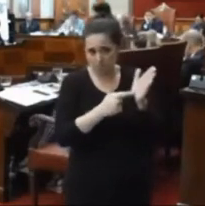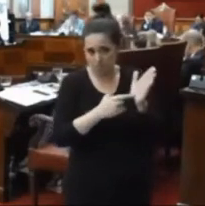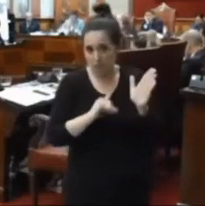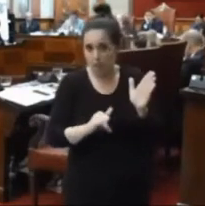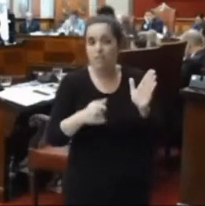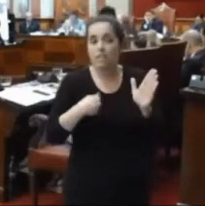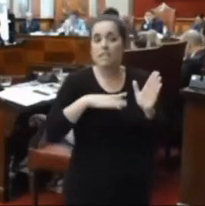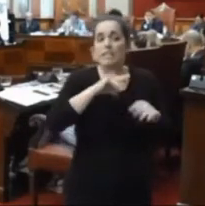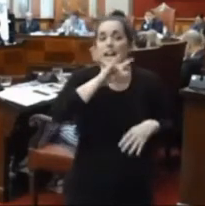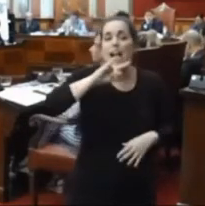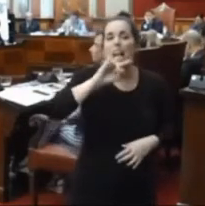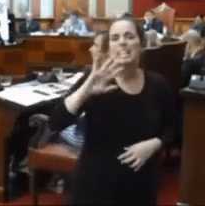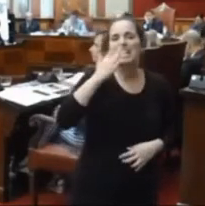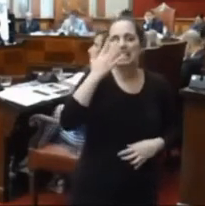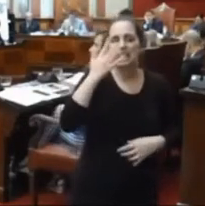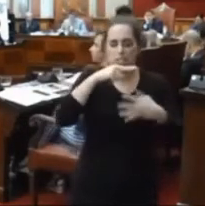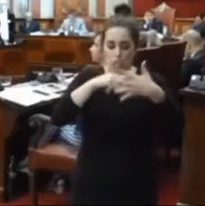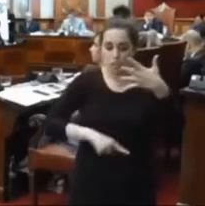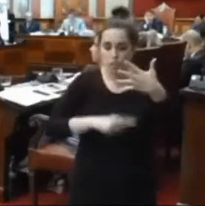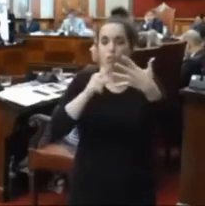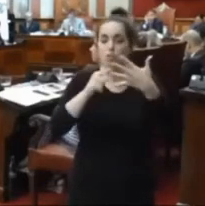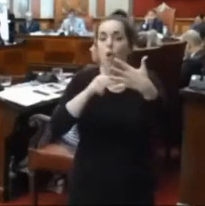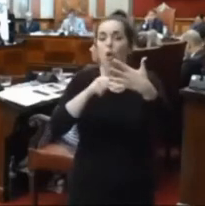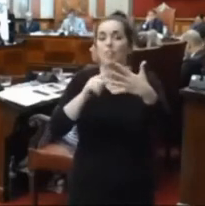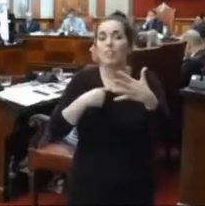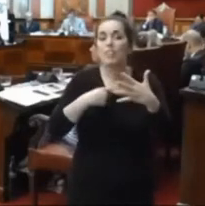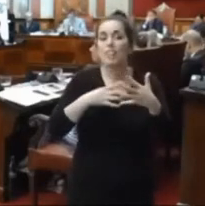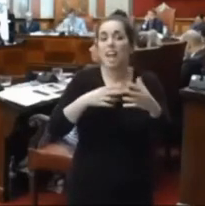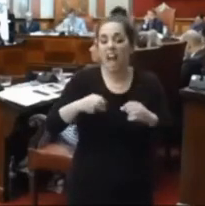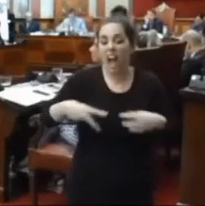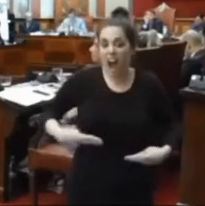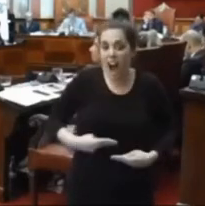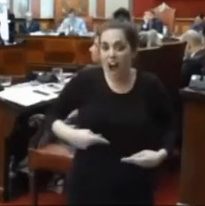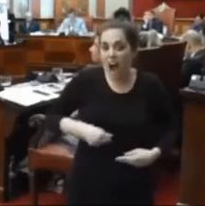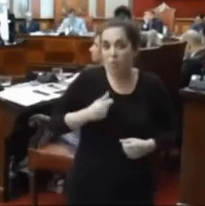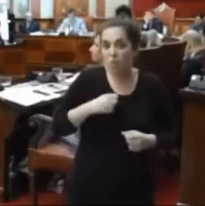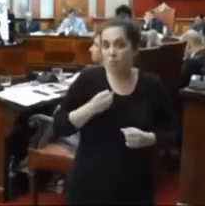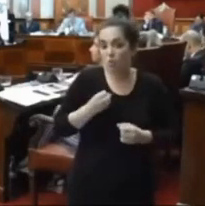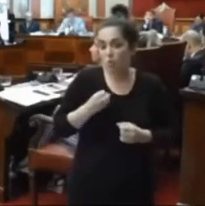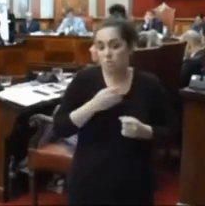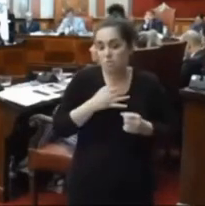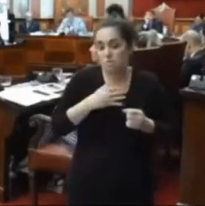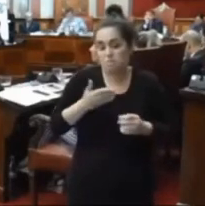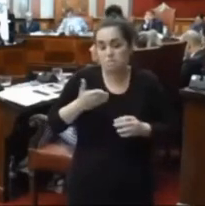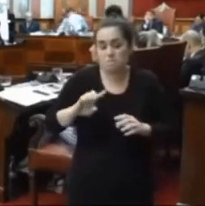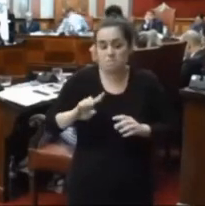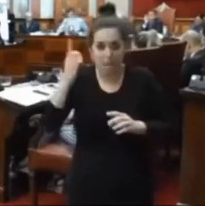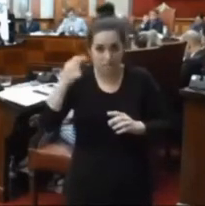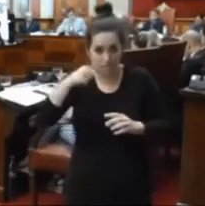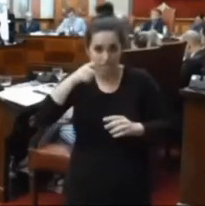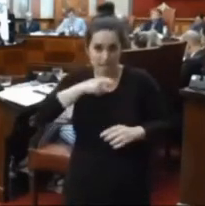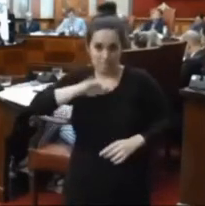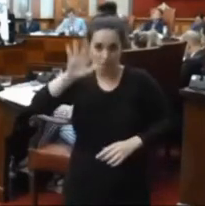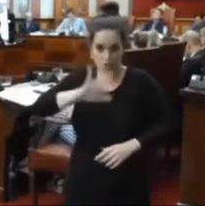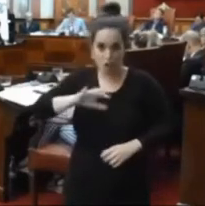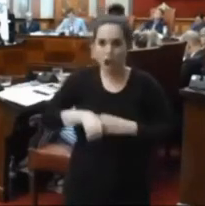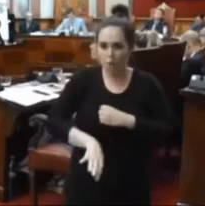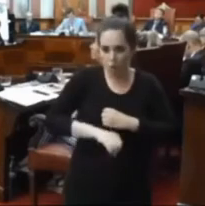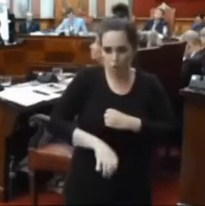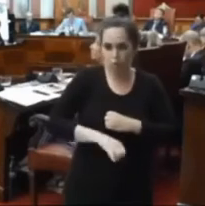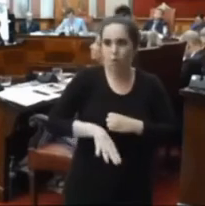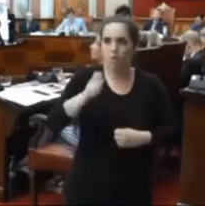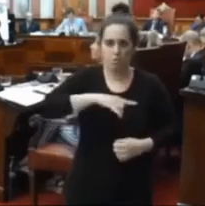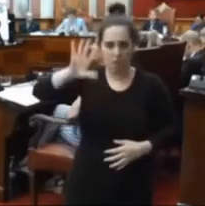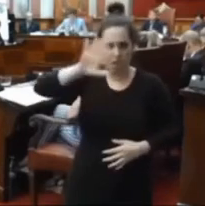lugar de mayor número de abortos entre las comunidades del Estado español, por encima de su media. 4 de cada 10 mujeres